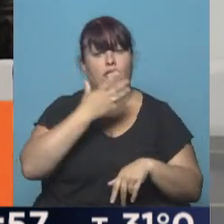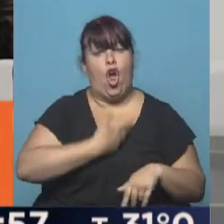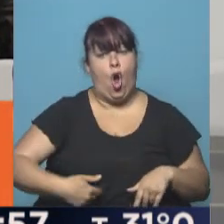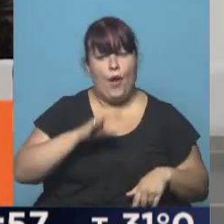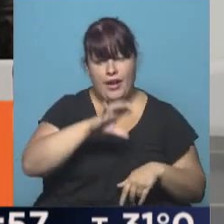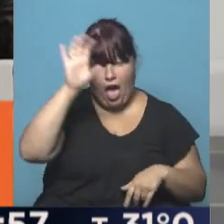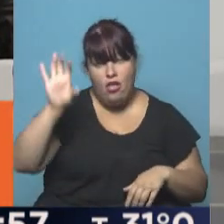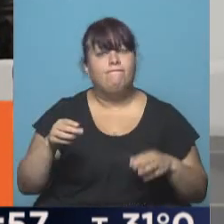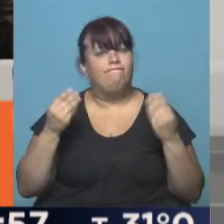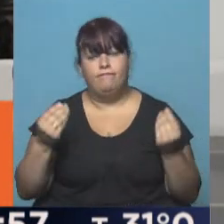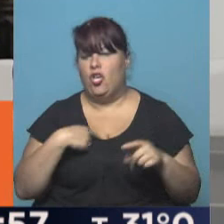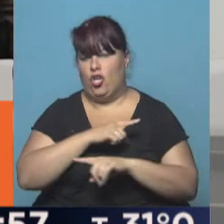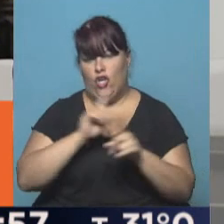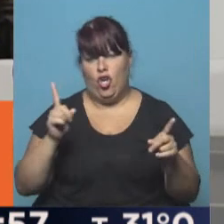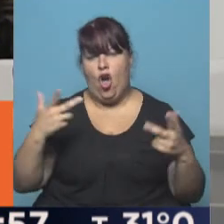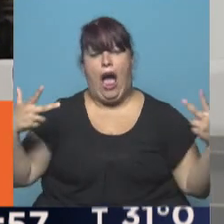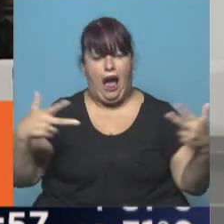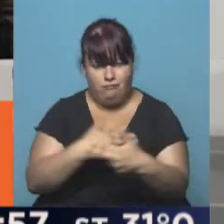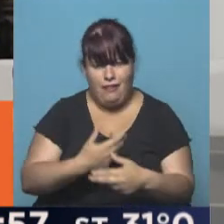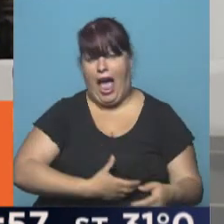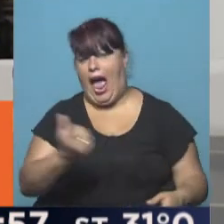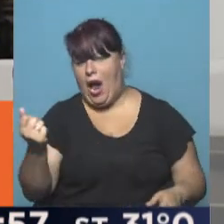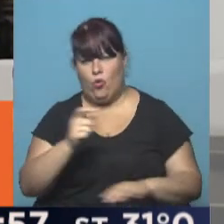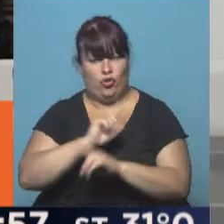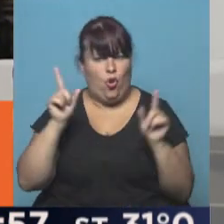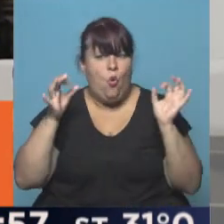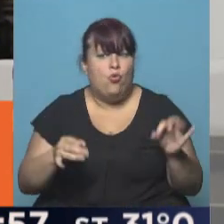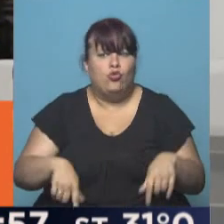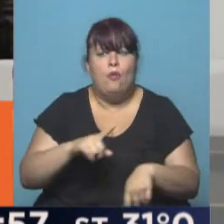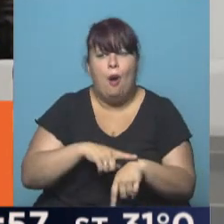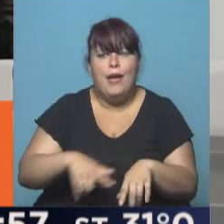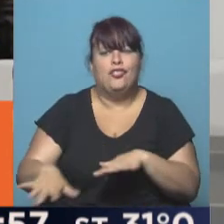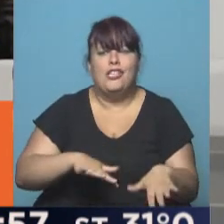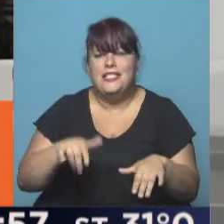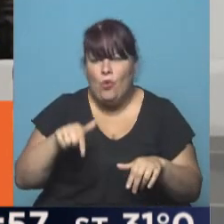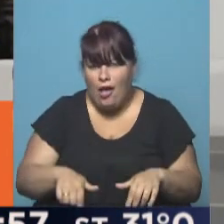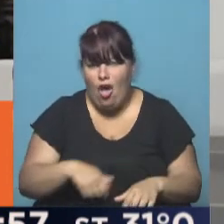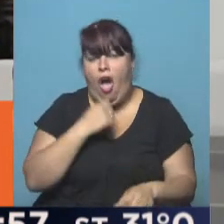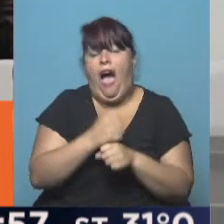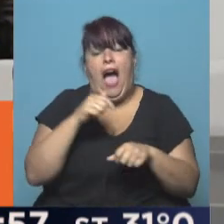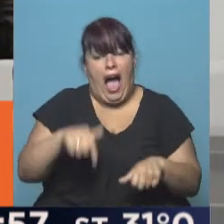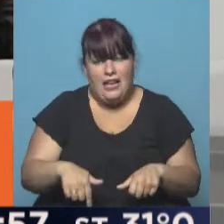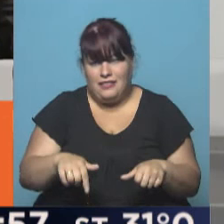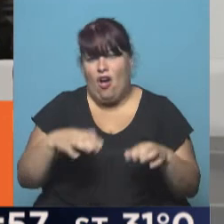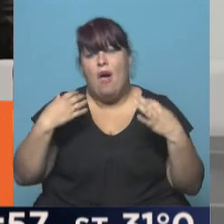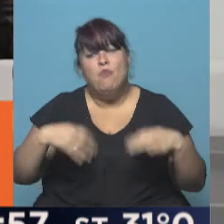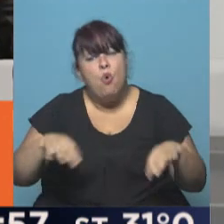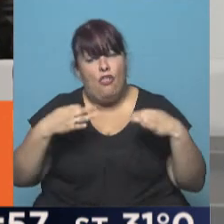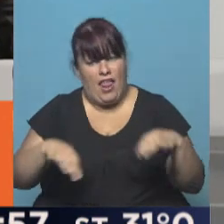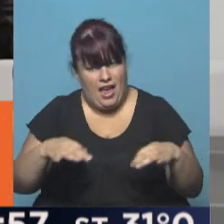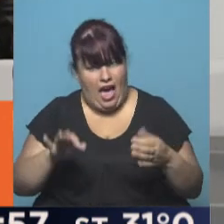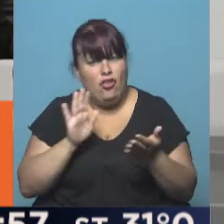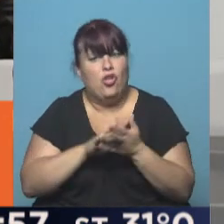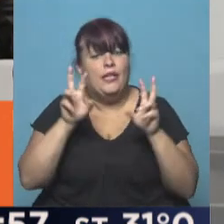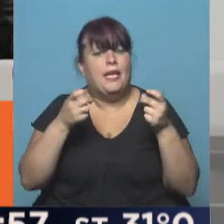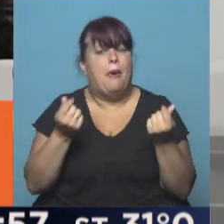gobernadores, es que no vamos a hacer un ajuste en medio de una situación que hasta ahora ha sido delicada en términos de